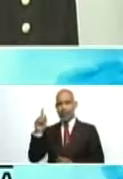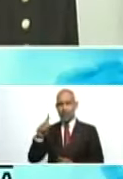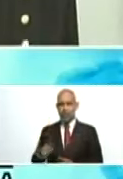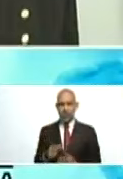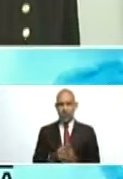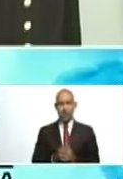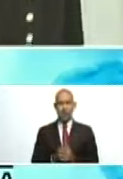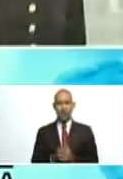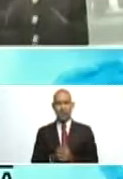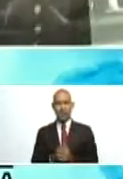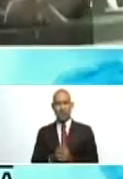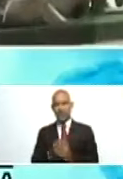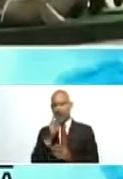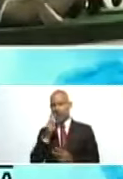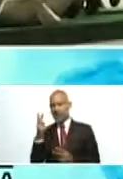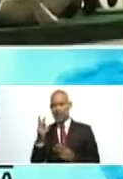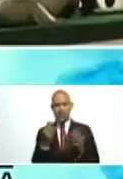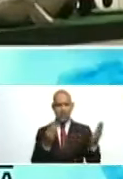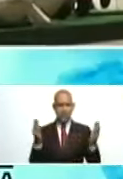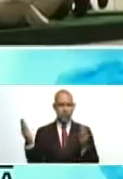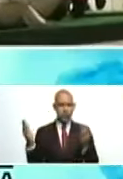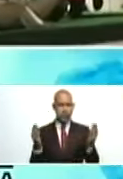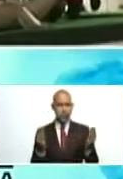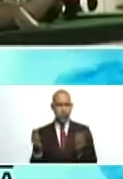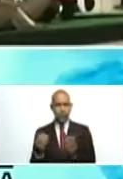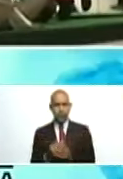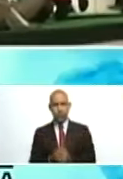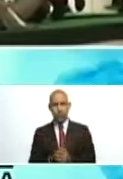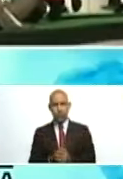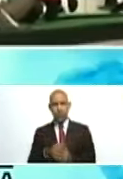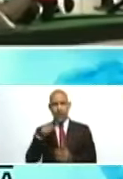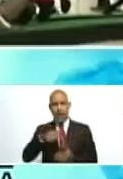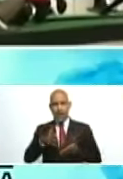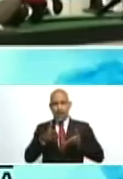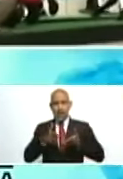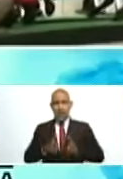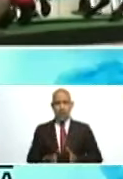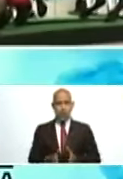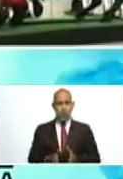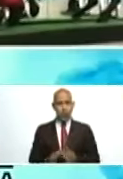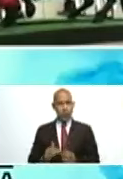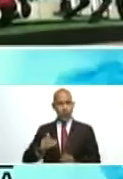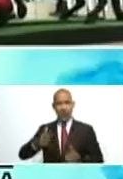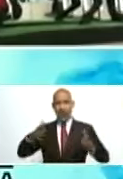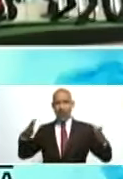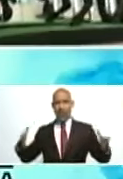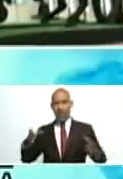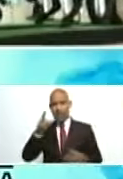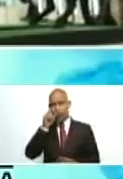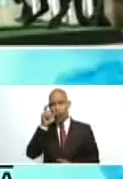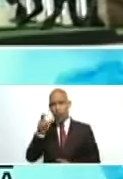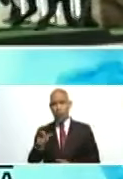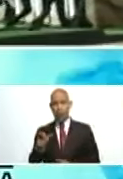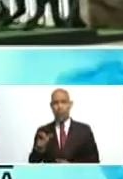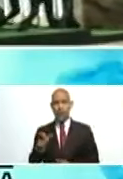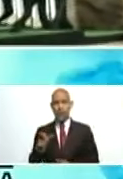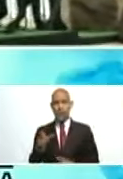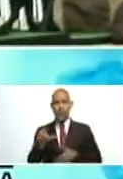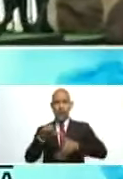los vecinos. ¿Ah? Aquí nació el gigante de América. En Cuna de Oro